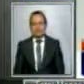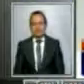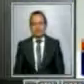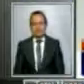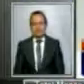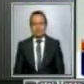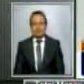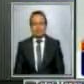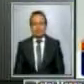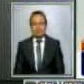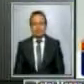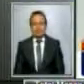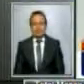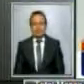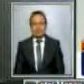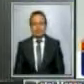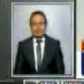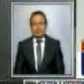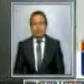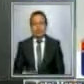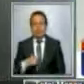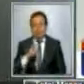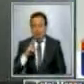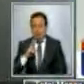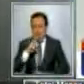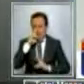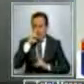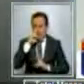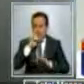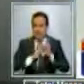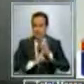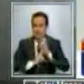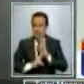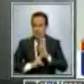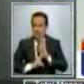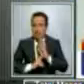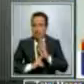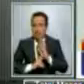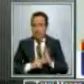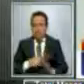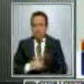sido ha sido un honor representarnos un honor